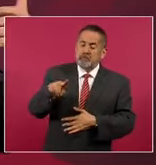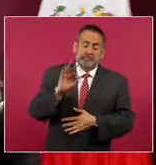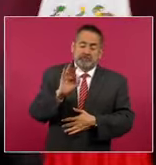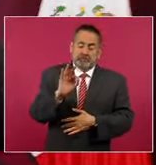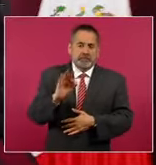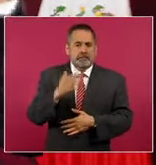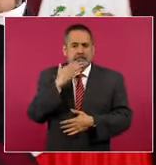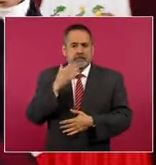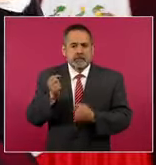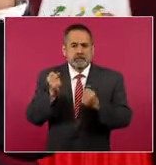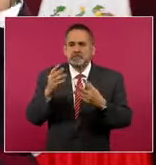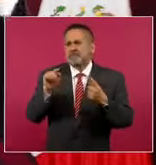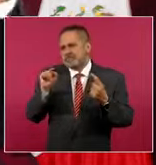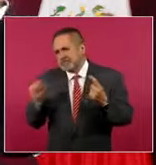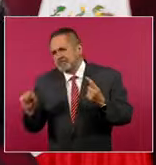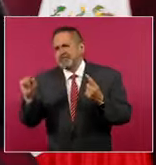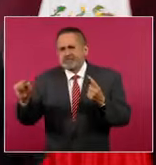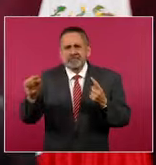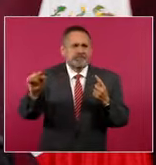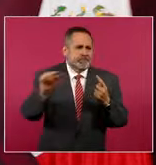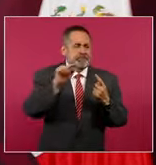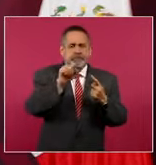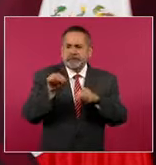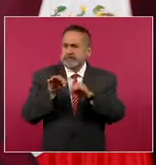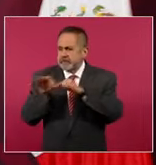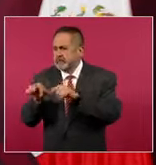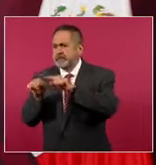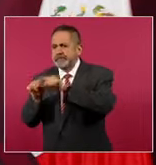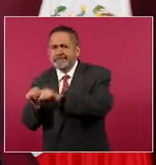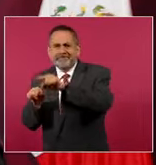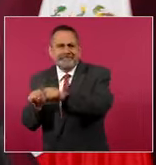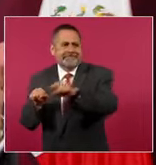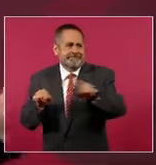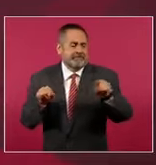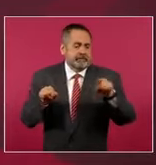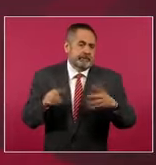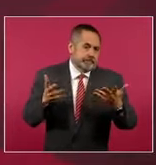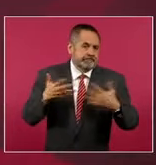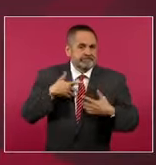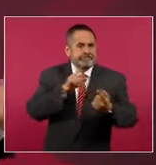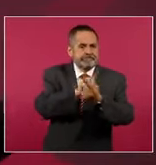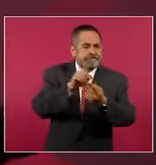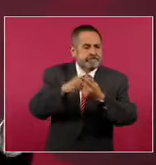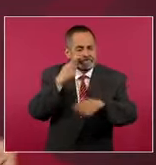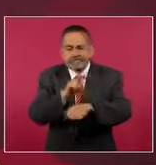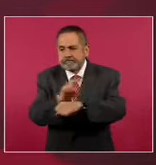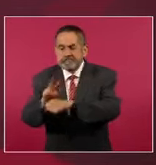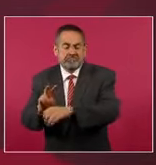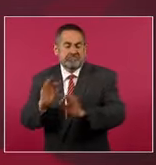Tenemos muchos frentes abiertos. Yo les comentaba ayer que como